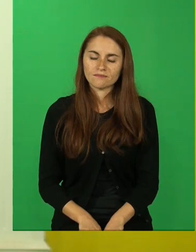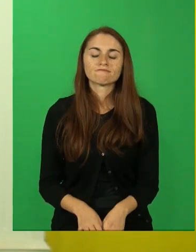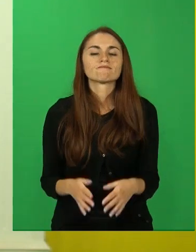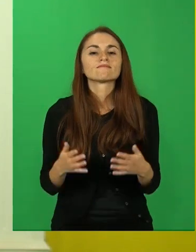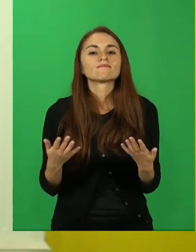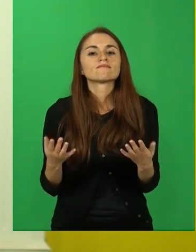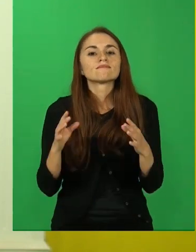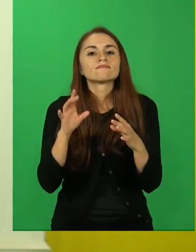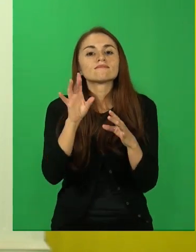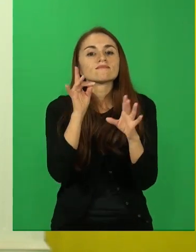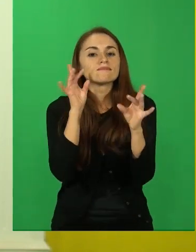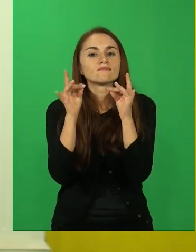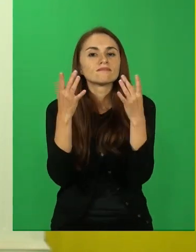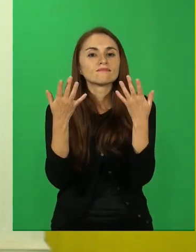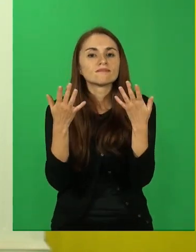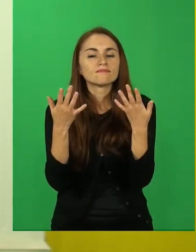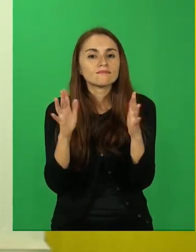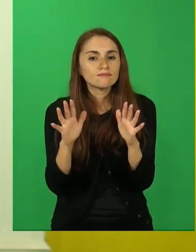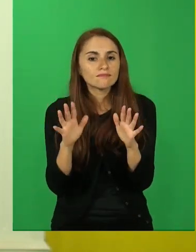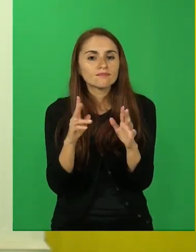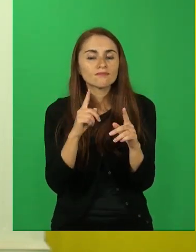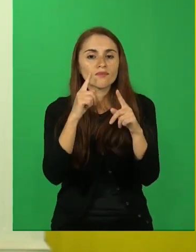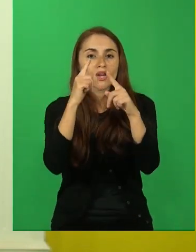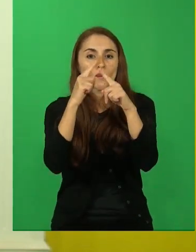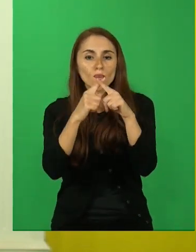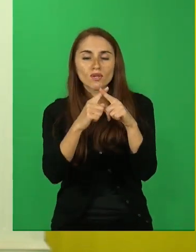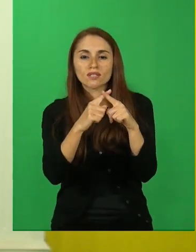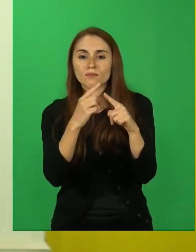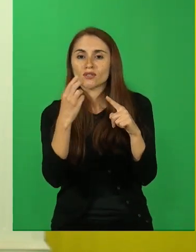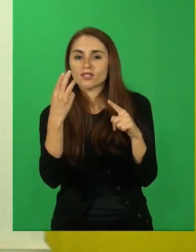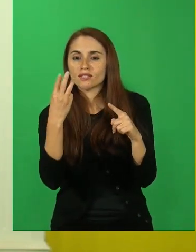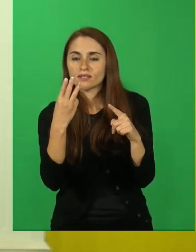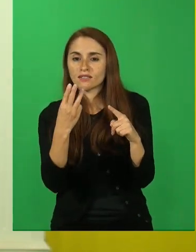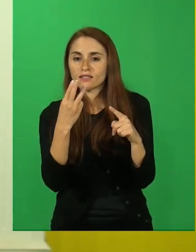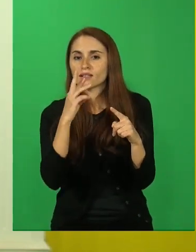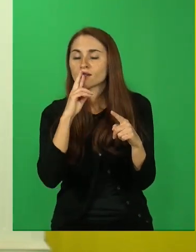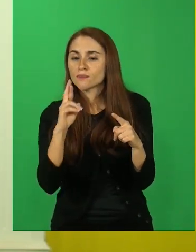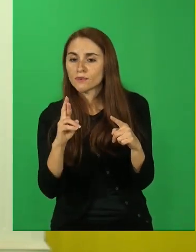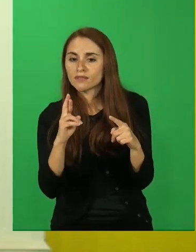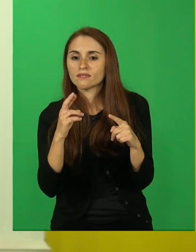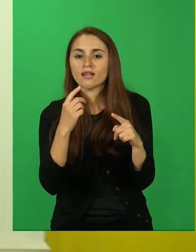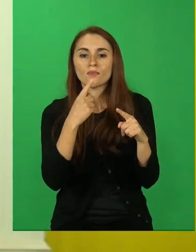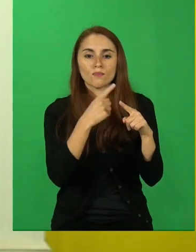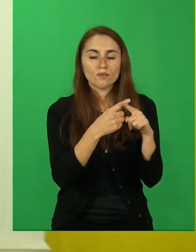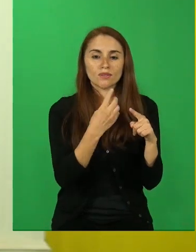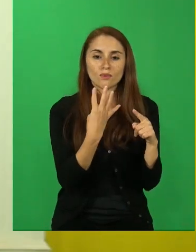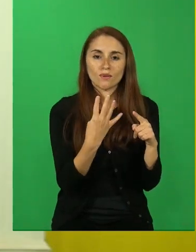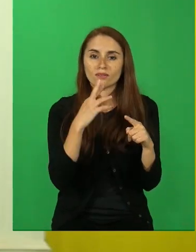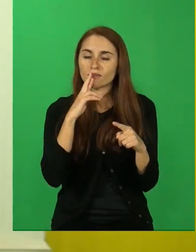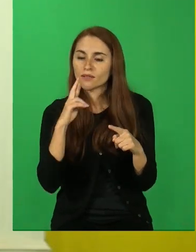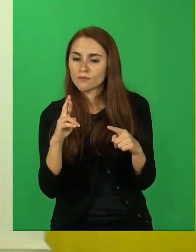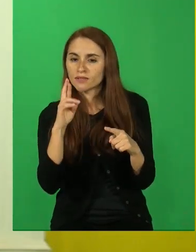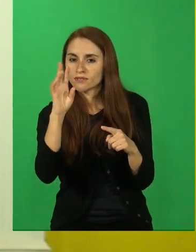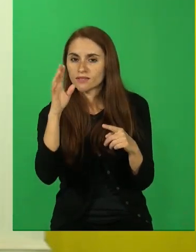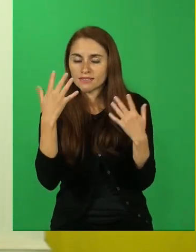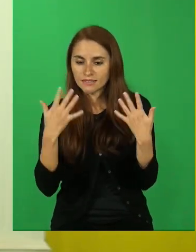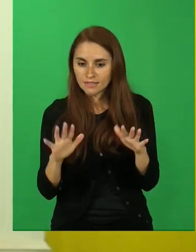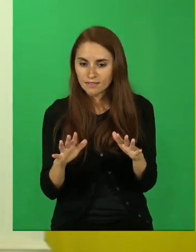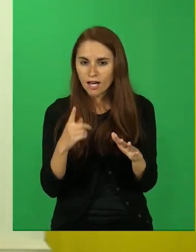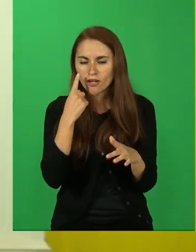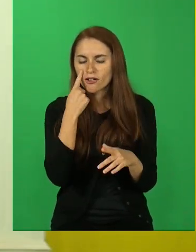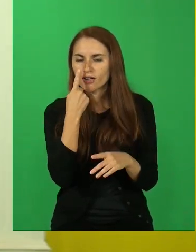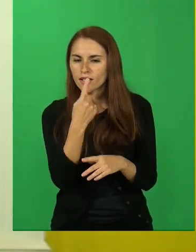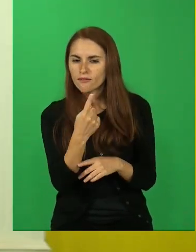que encontraste los los múltiplos de 3 y los múltiplos de 4? Bien, calculas, ¿no es cierto? Identificas